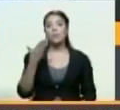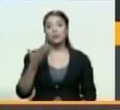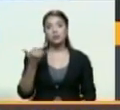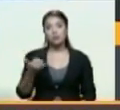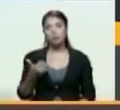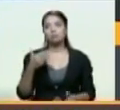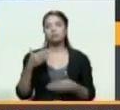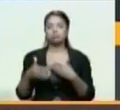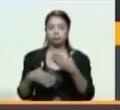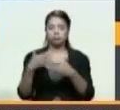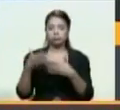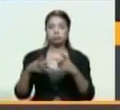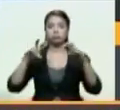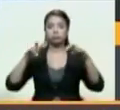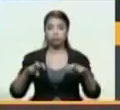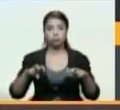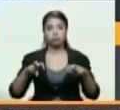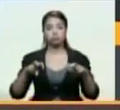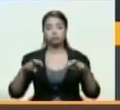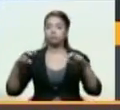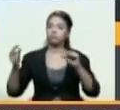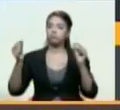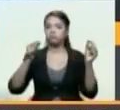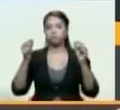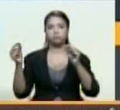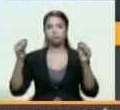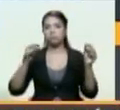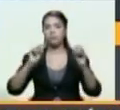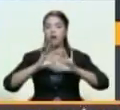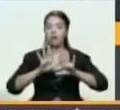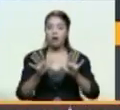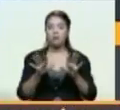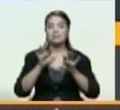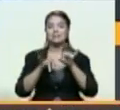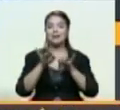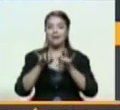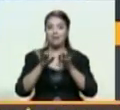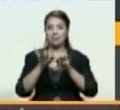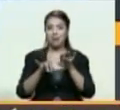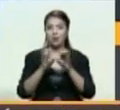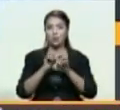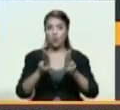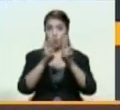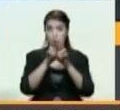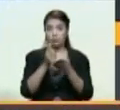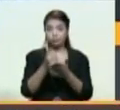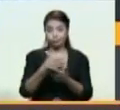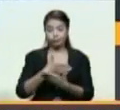avanzar, que podamos sentarnos las partes con la facilitación que el secretario general está